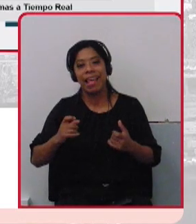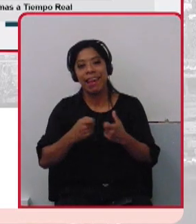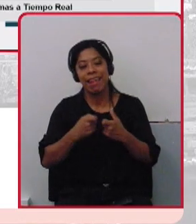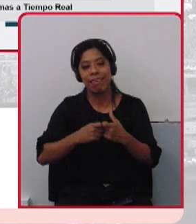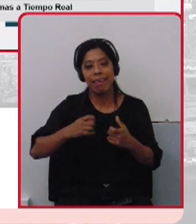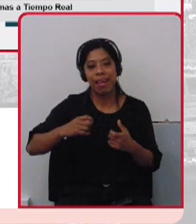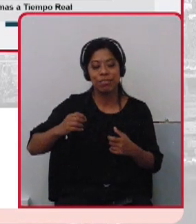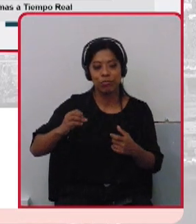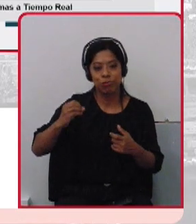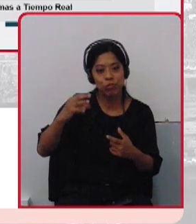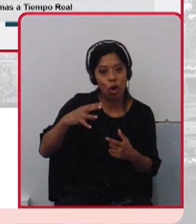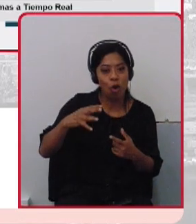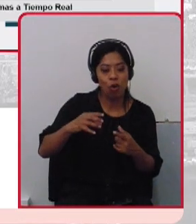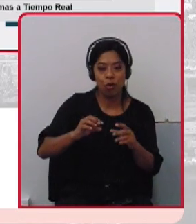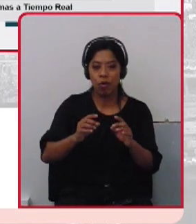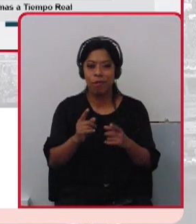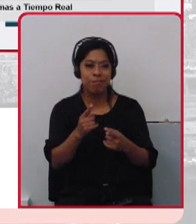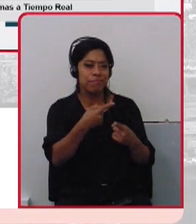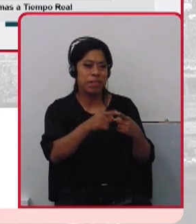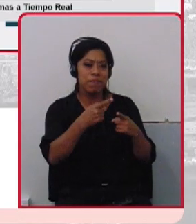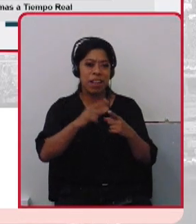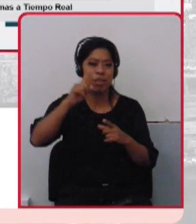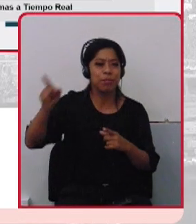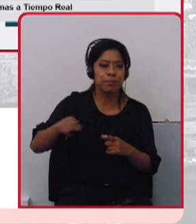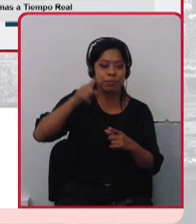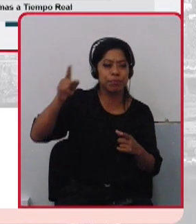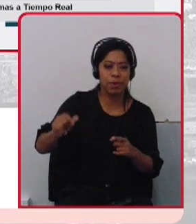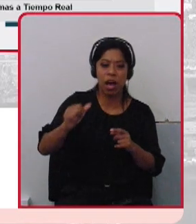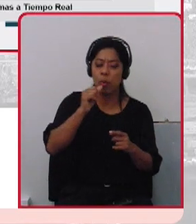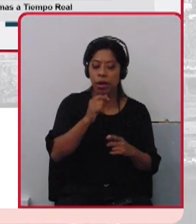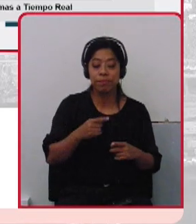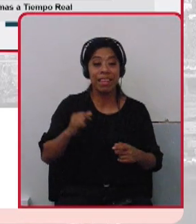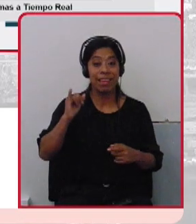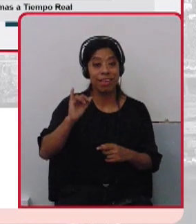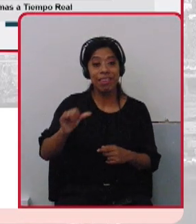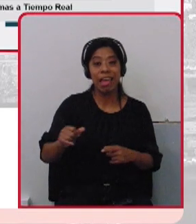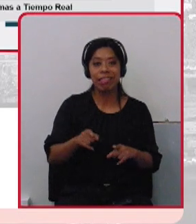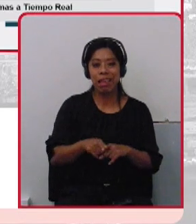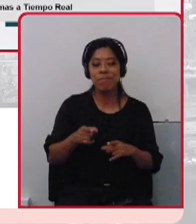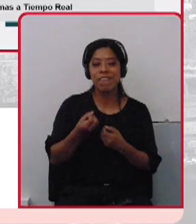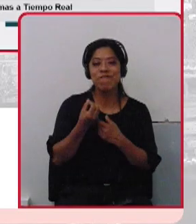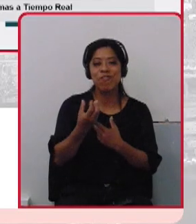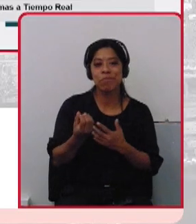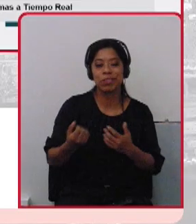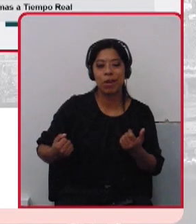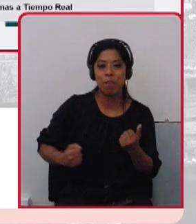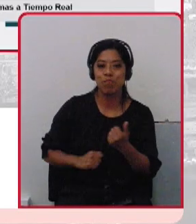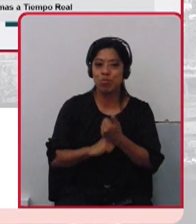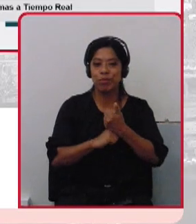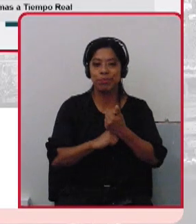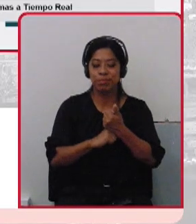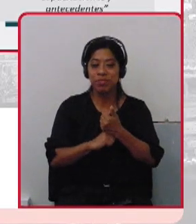controlar. Luego, y esto también por la IA nos da más o menos ese soporte,